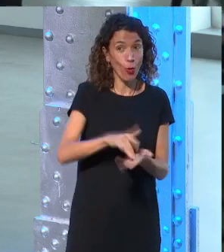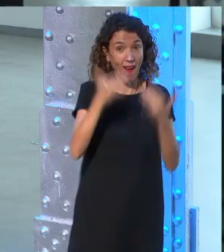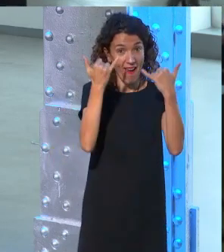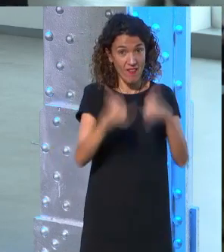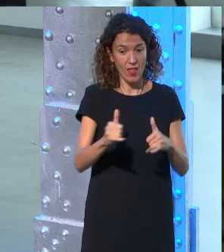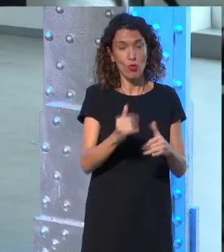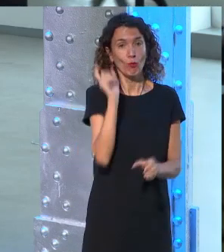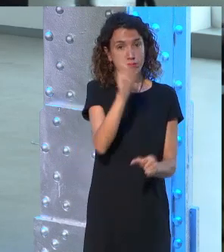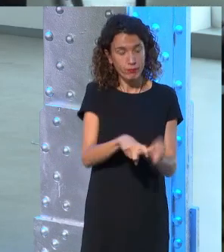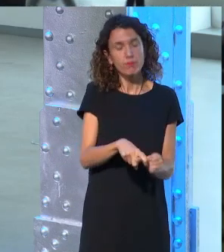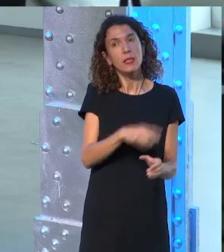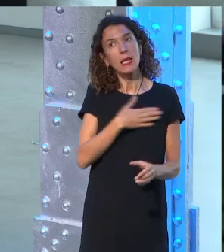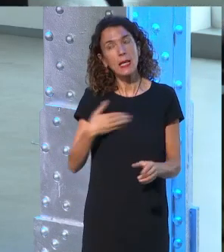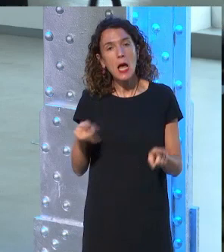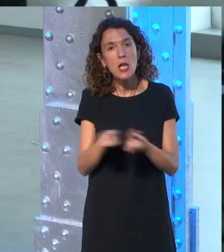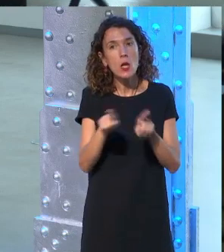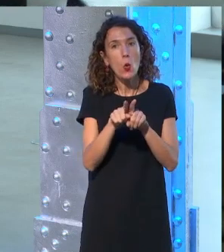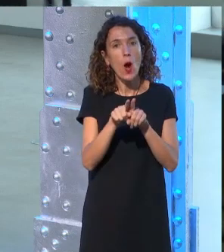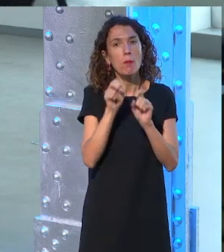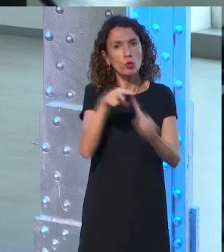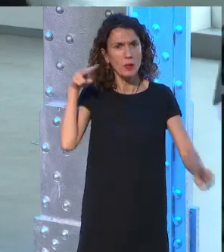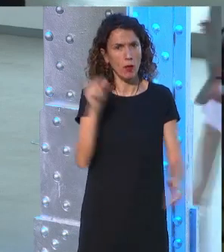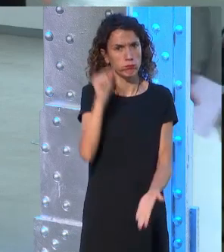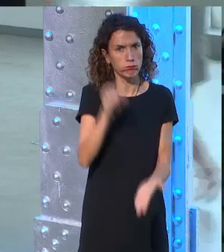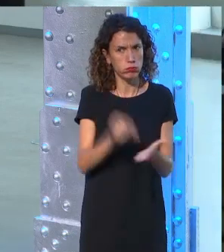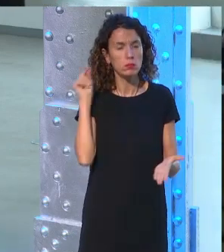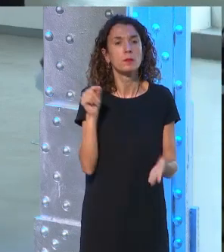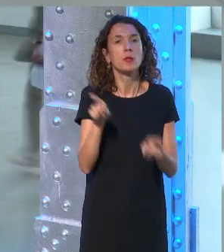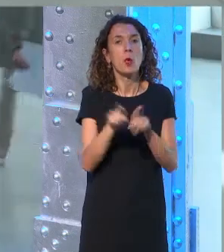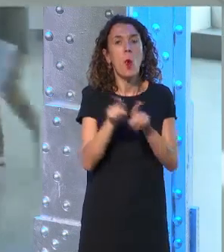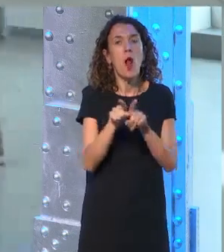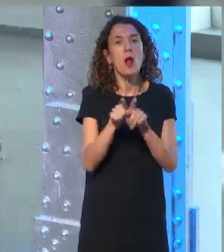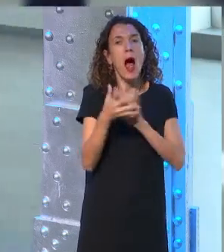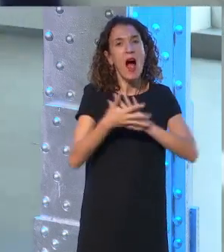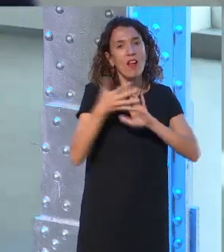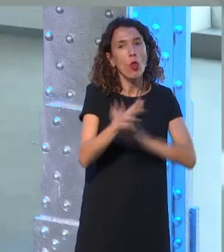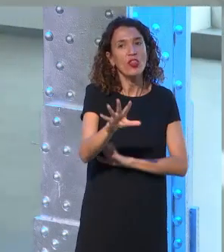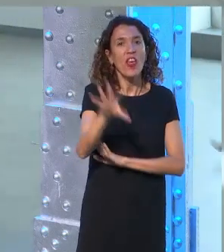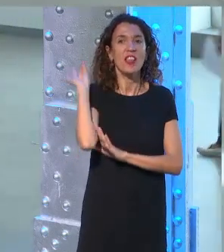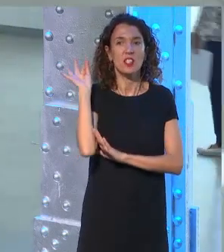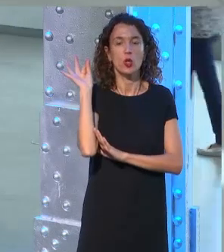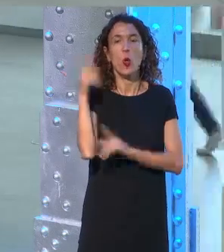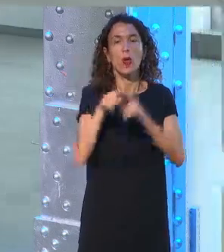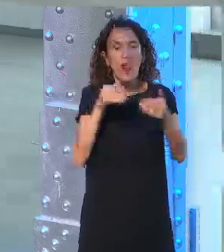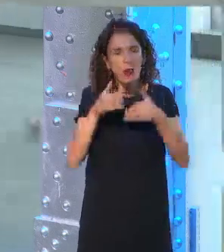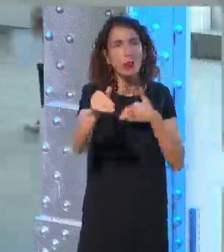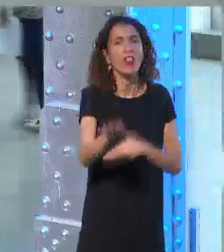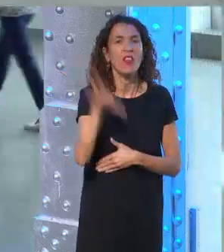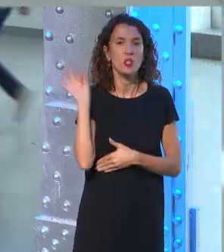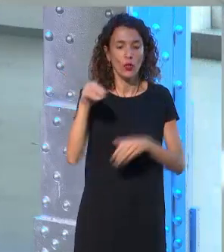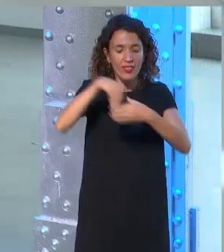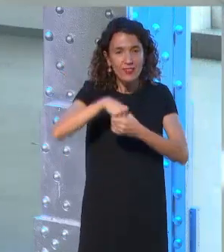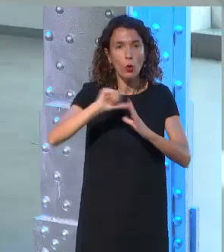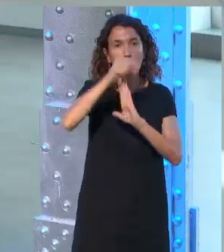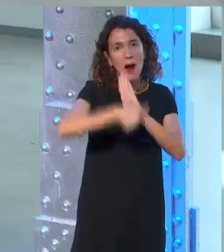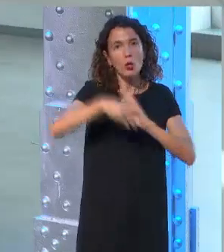evento. Yo quería darles un poco una visión muy rápida de lo que sería la toma de decisión de un inversor de largo plazo en este marco